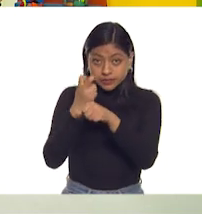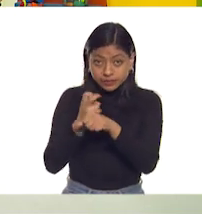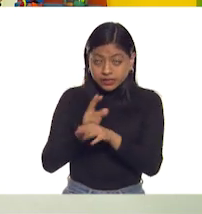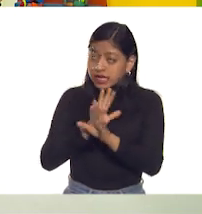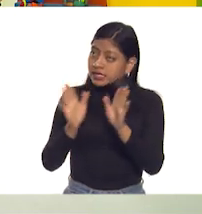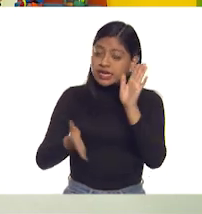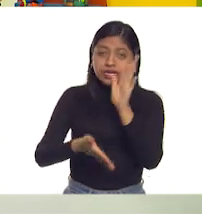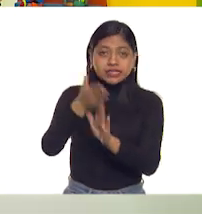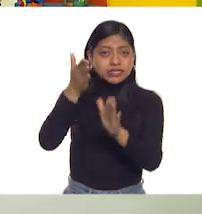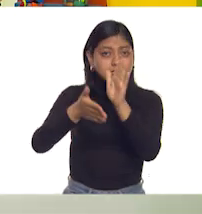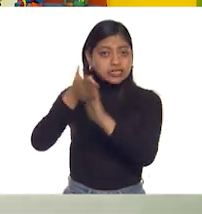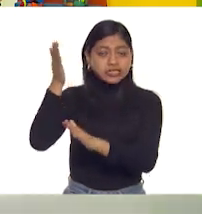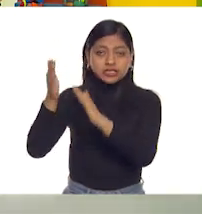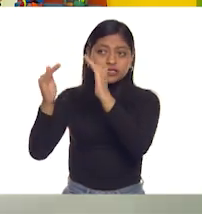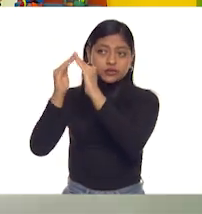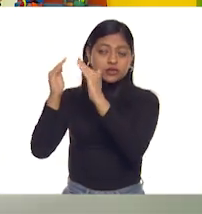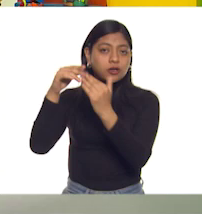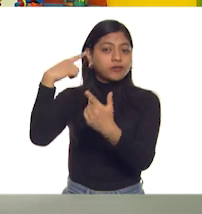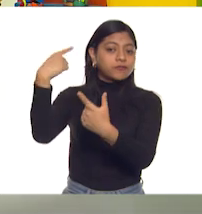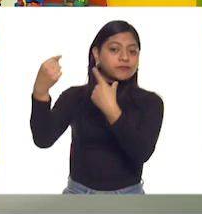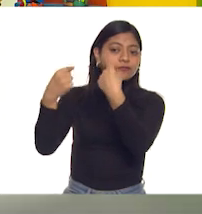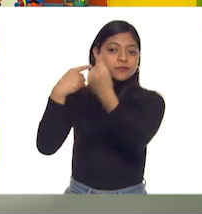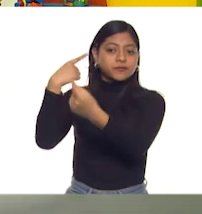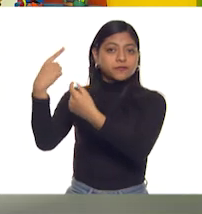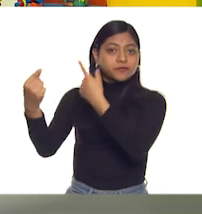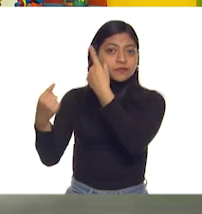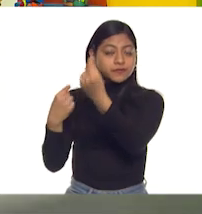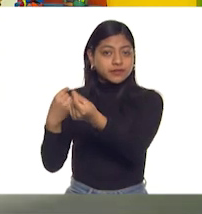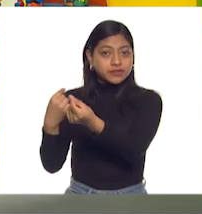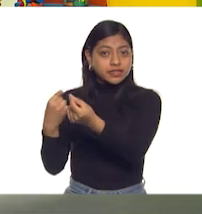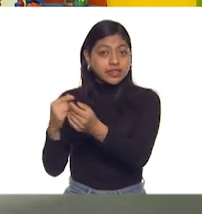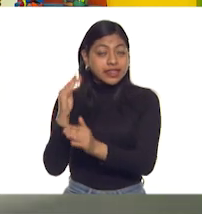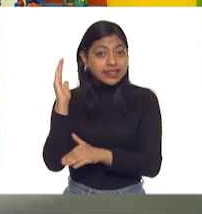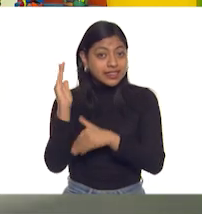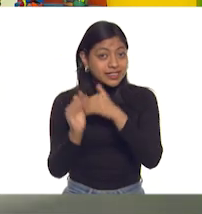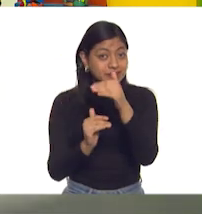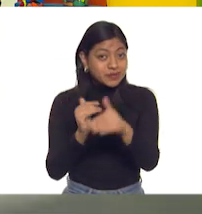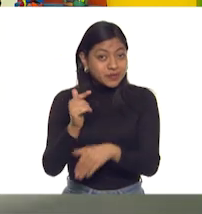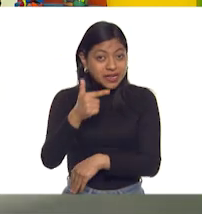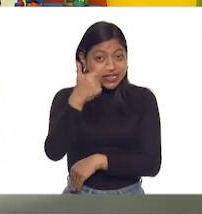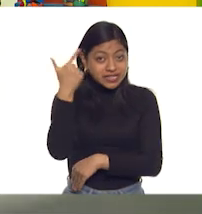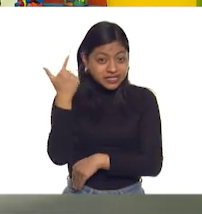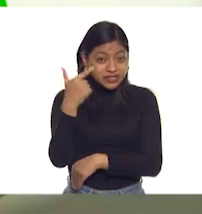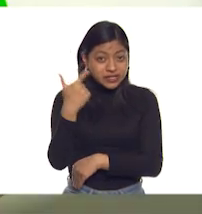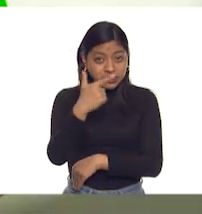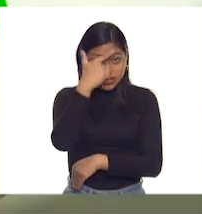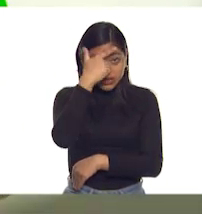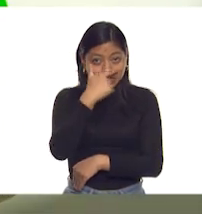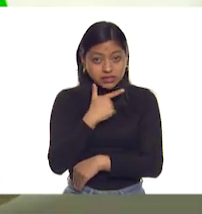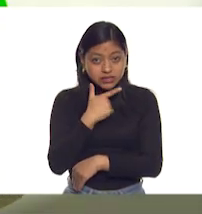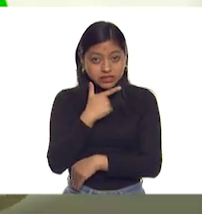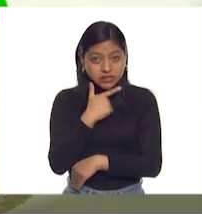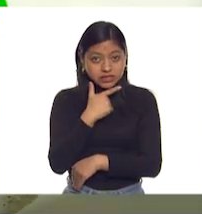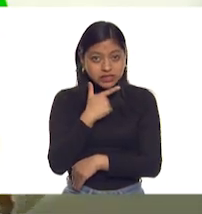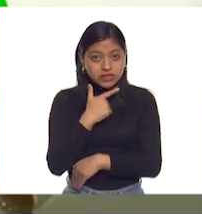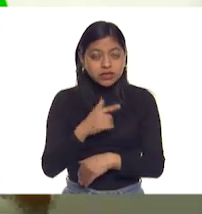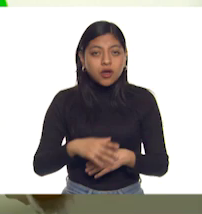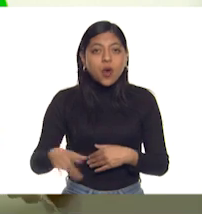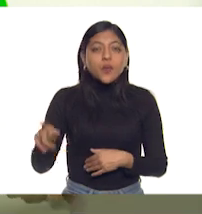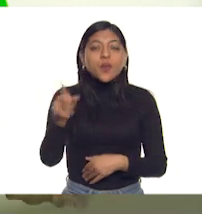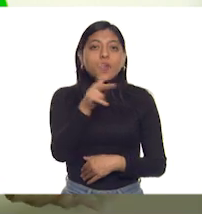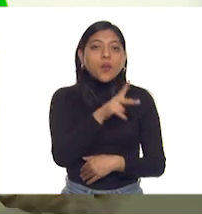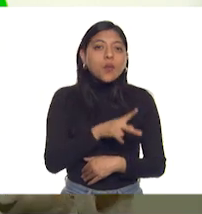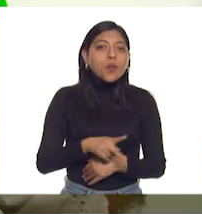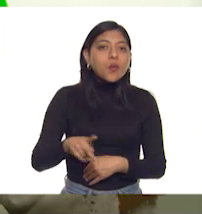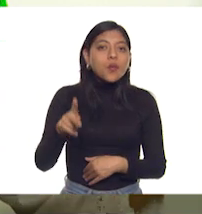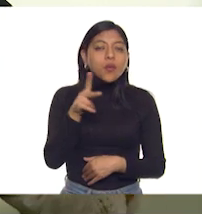invitados. Y cuando dieron las 12, el pueblo entero